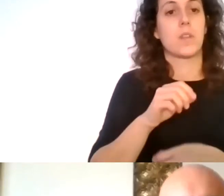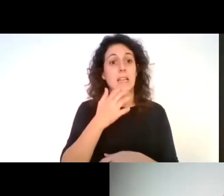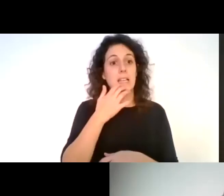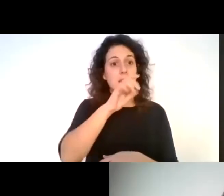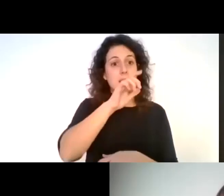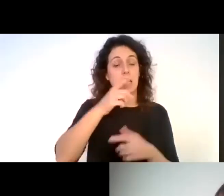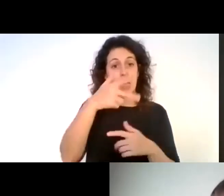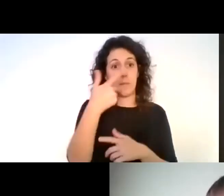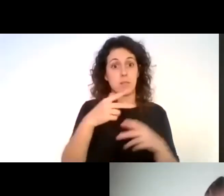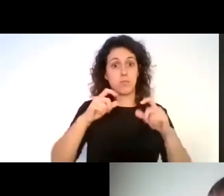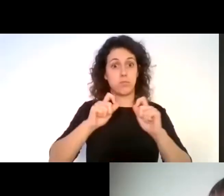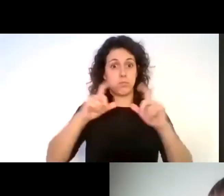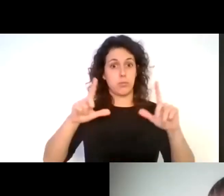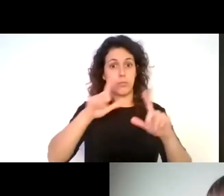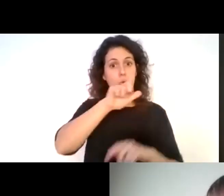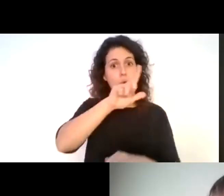favor.